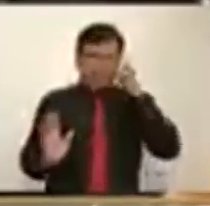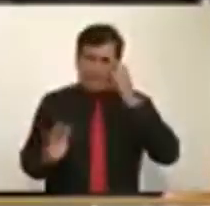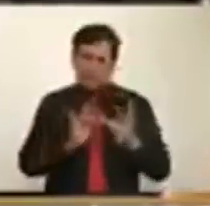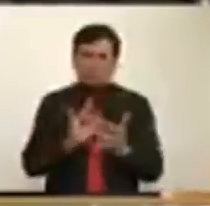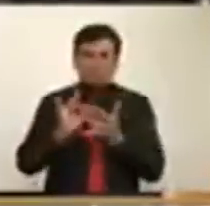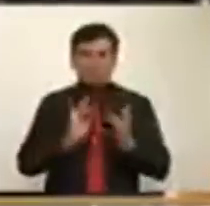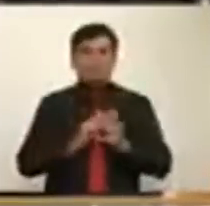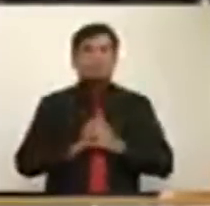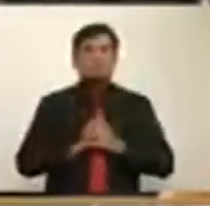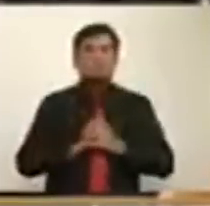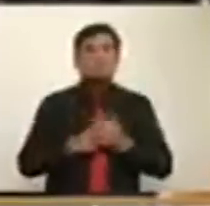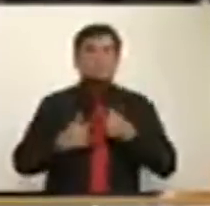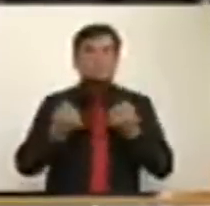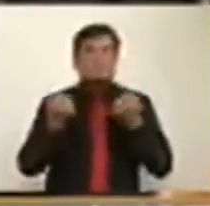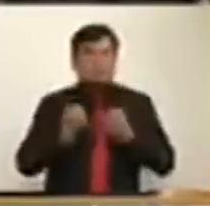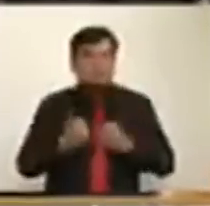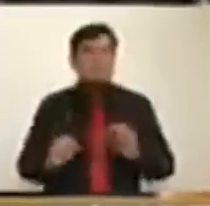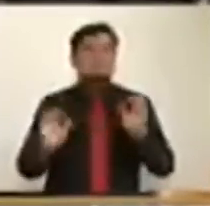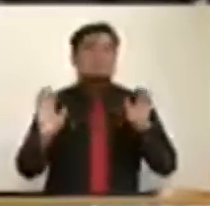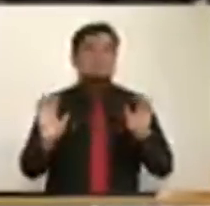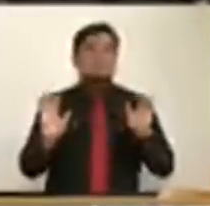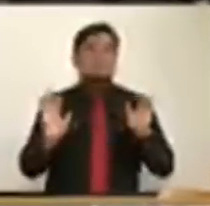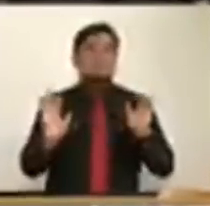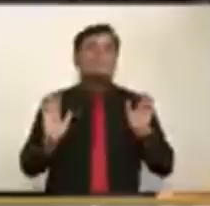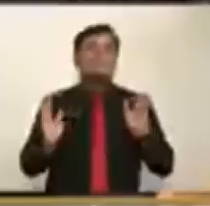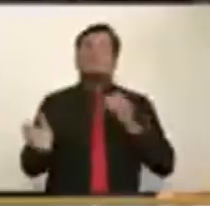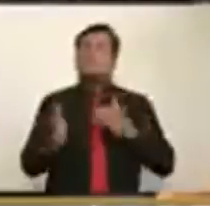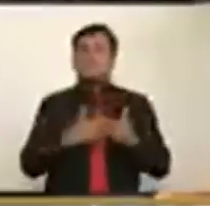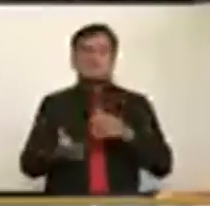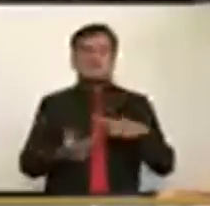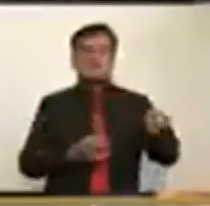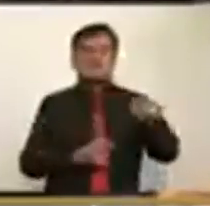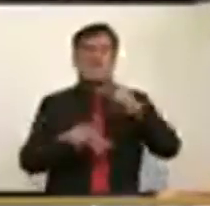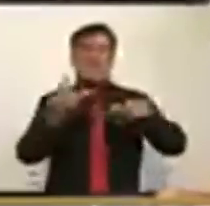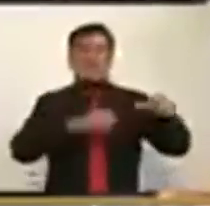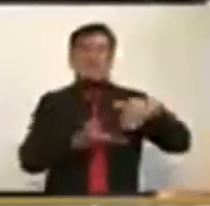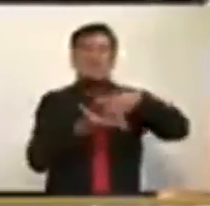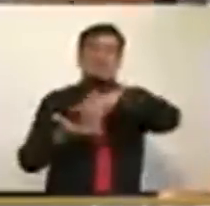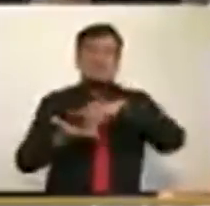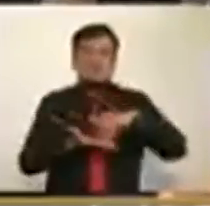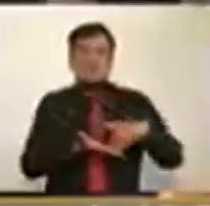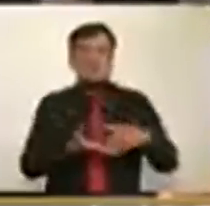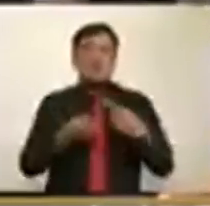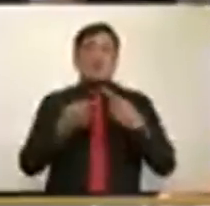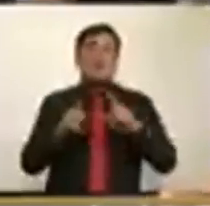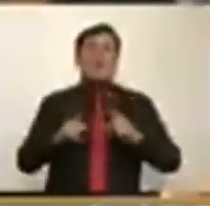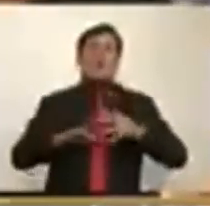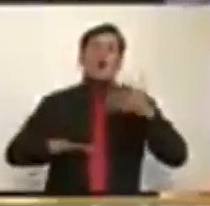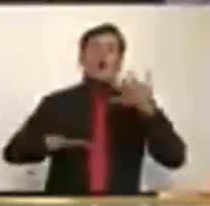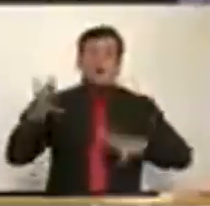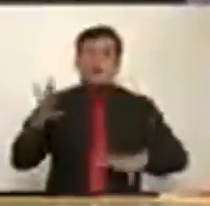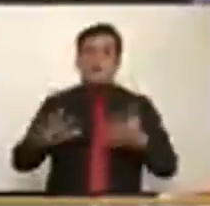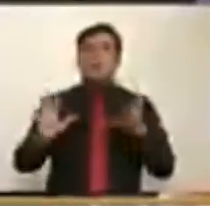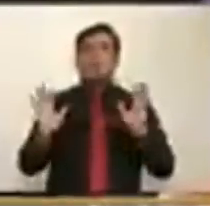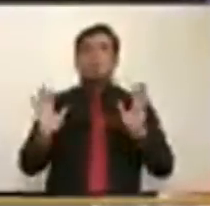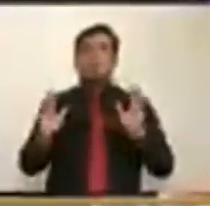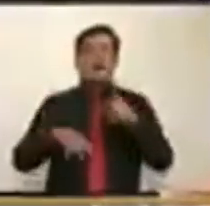Lo he tratado de hacer independientemente de sus posiciones. Pero a veces hay una obstrucción